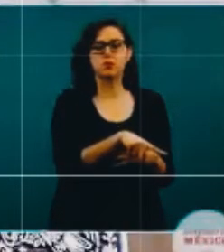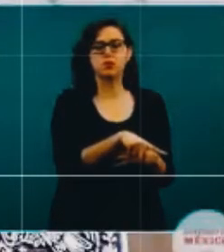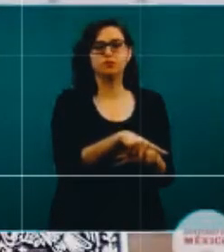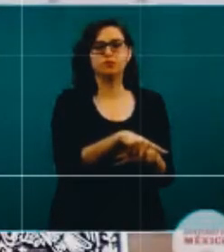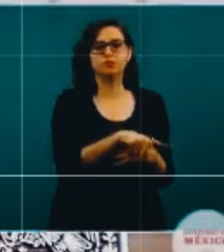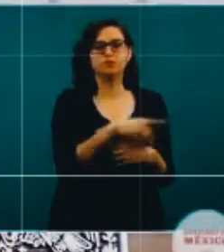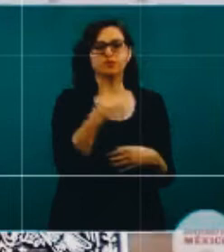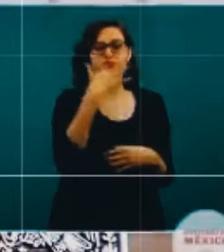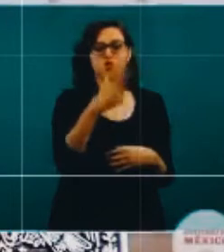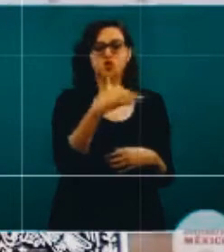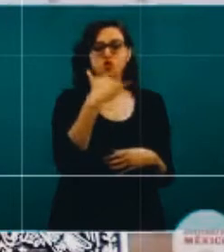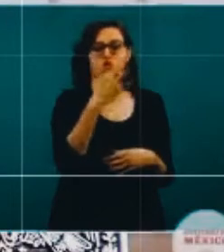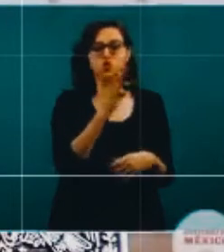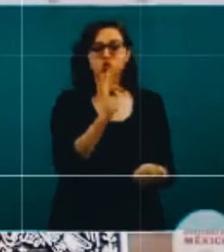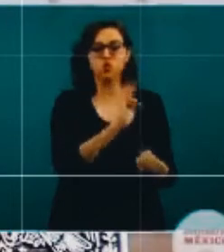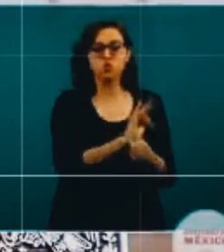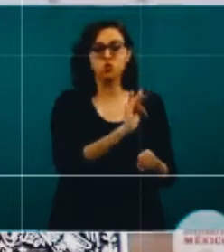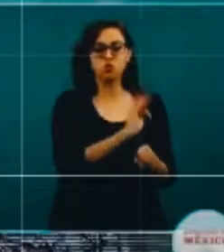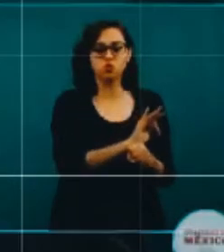la corrupción.